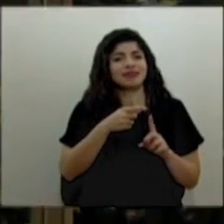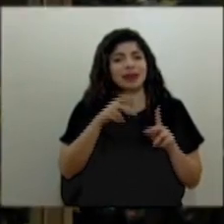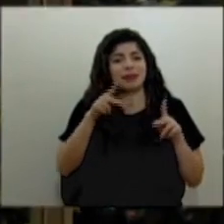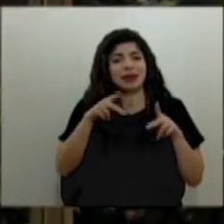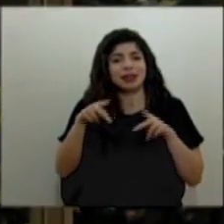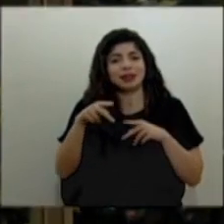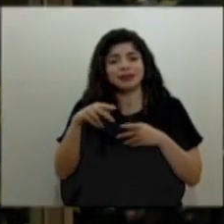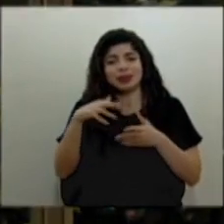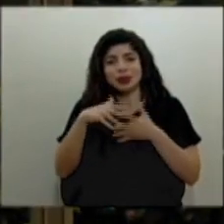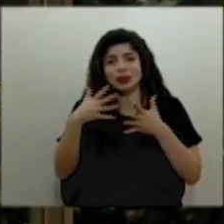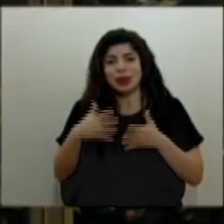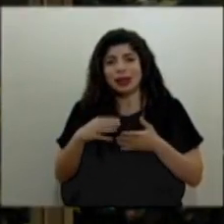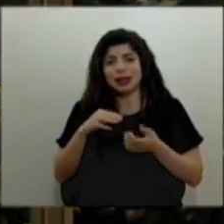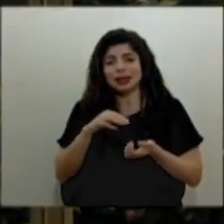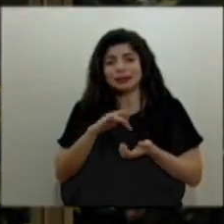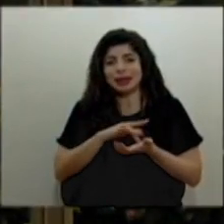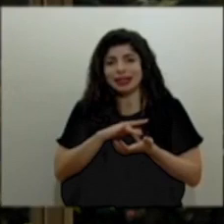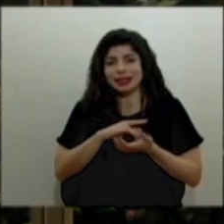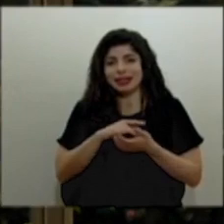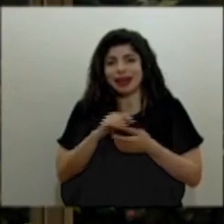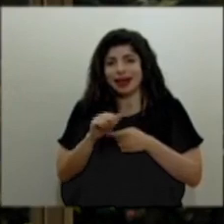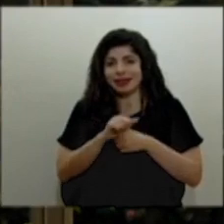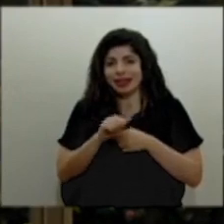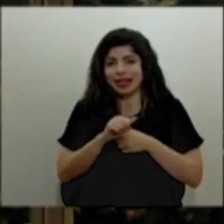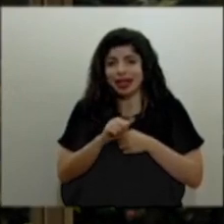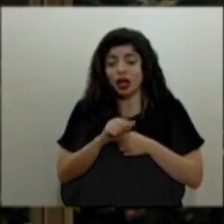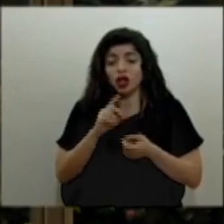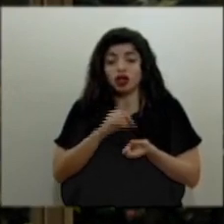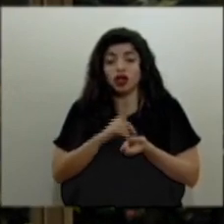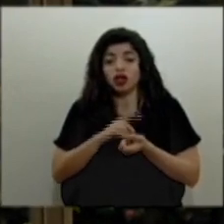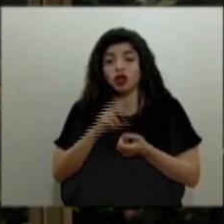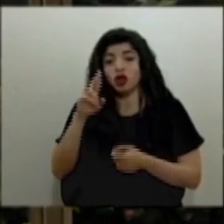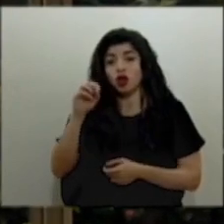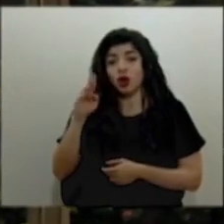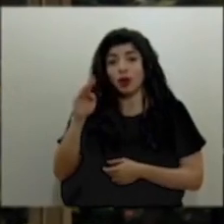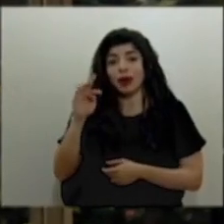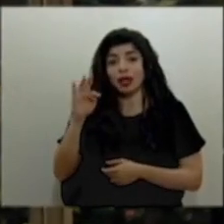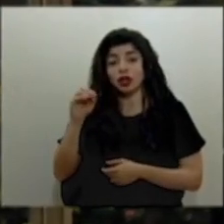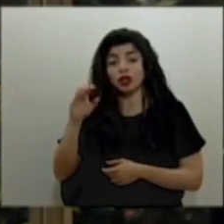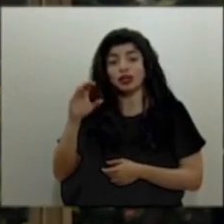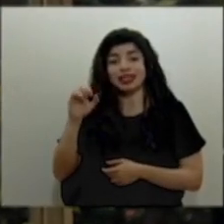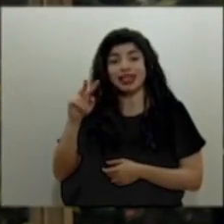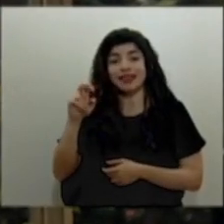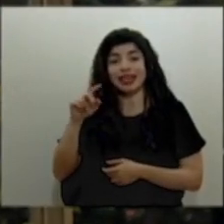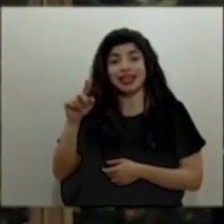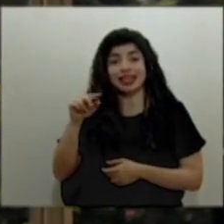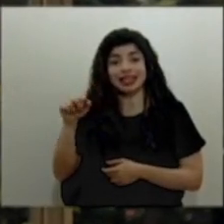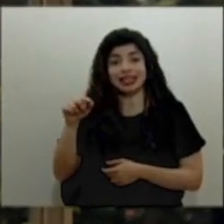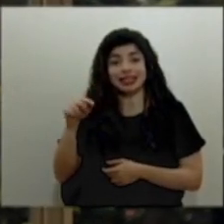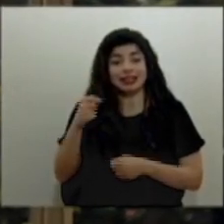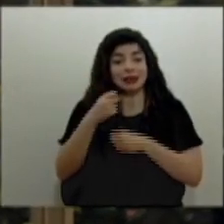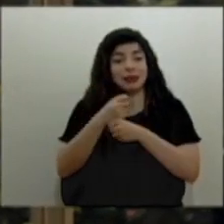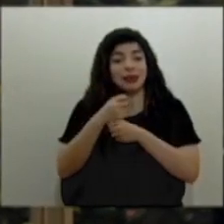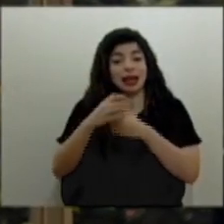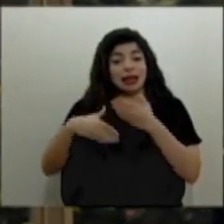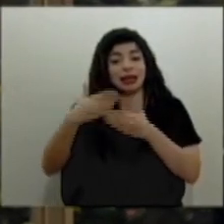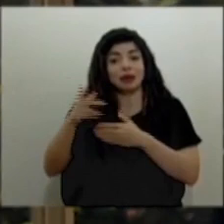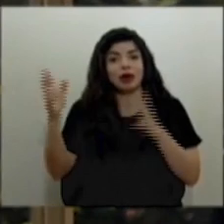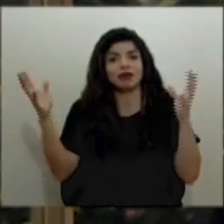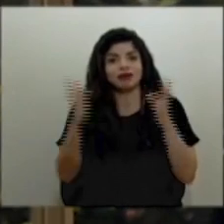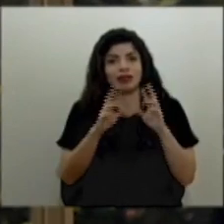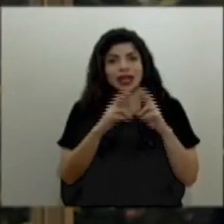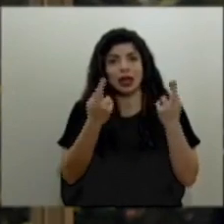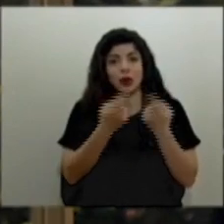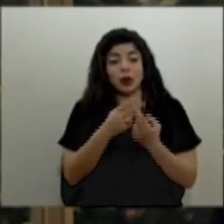internos. El doctor Roberto Cervantes se reunió con ellos el miércoles después de la manifestación. Ellos lo